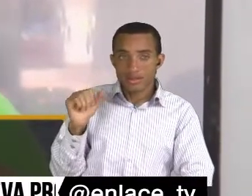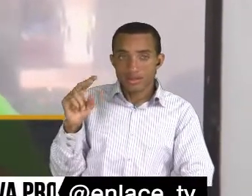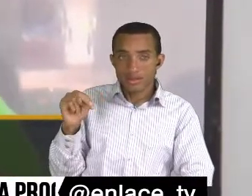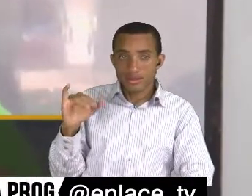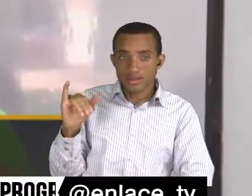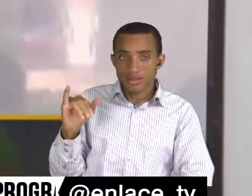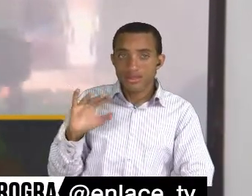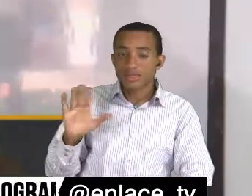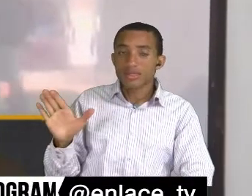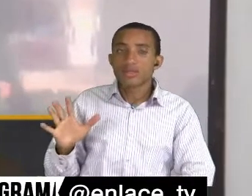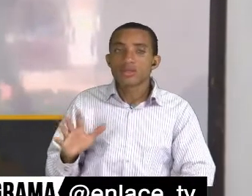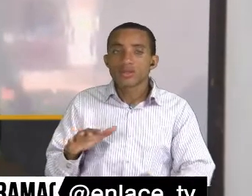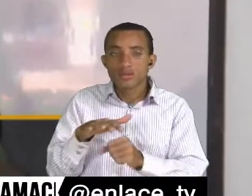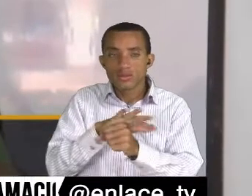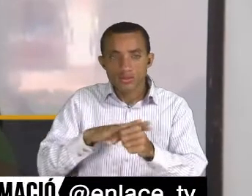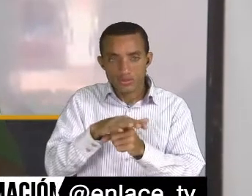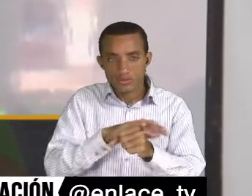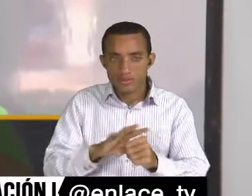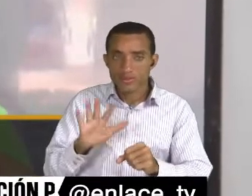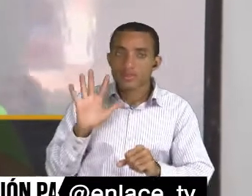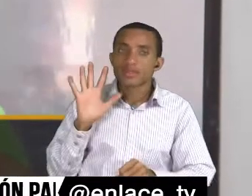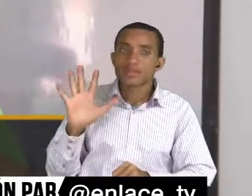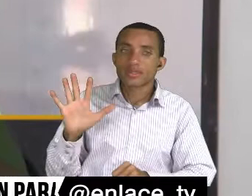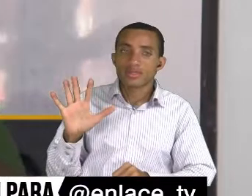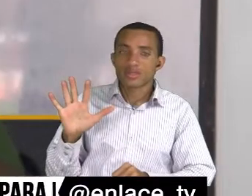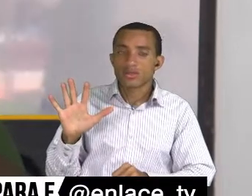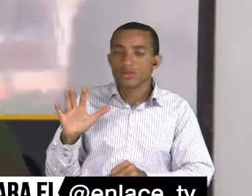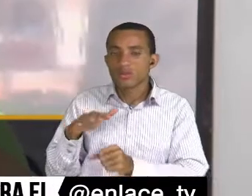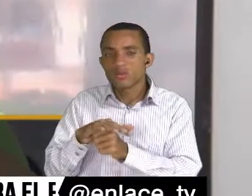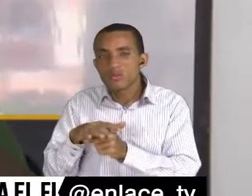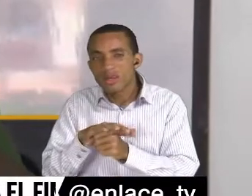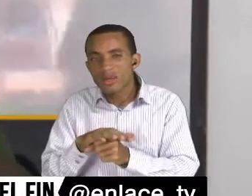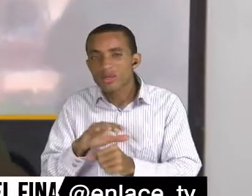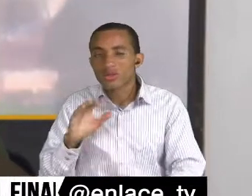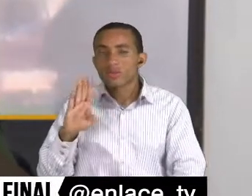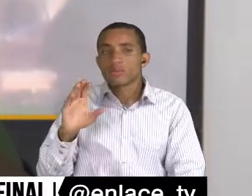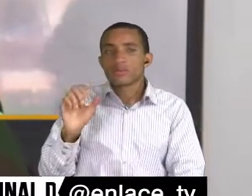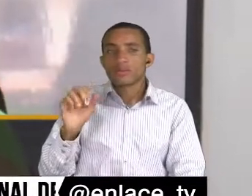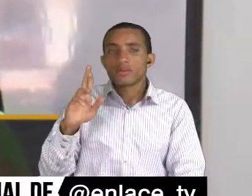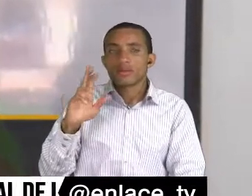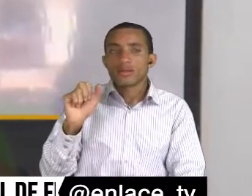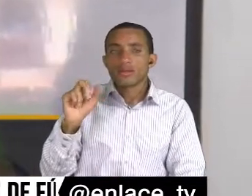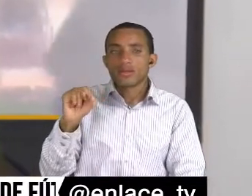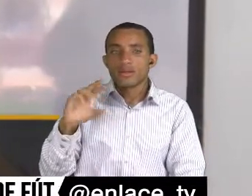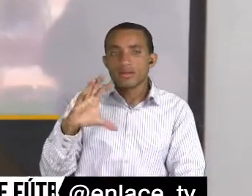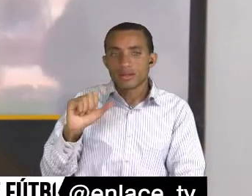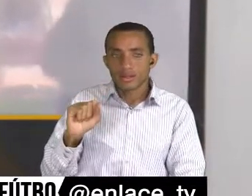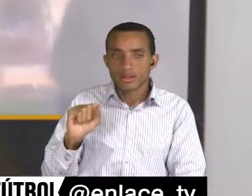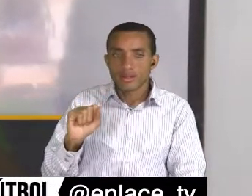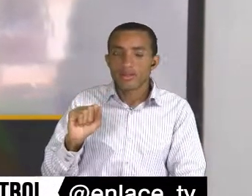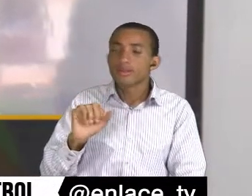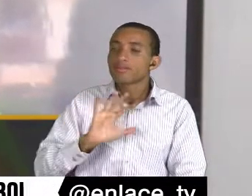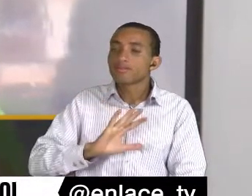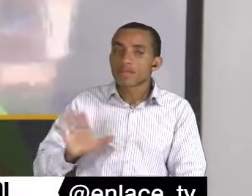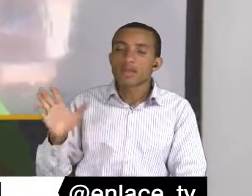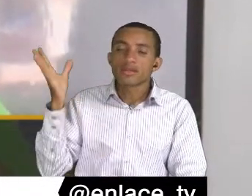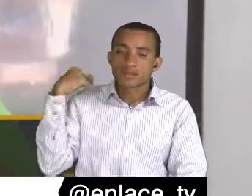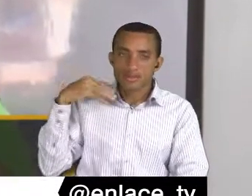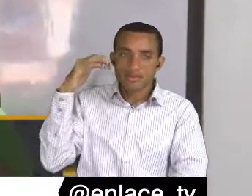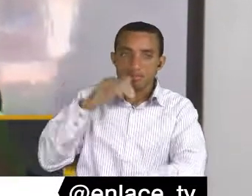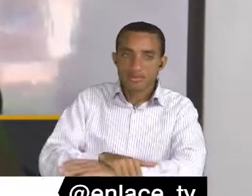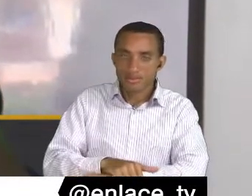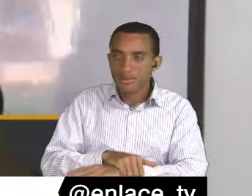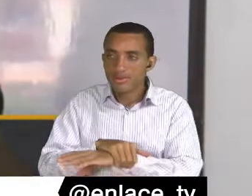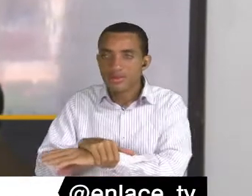5, específicamente en el barrio Barranca, fue detenido ya hace meses, pero que sigue